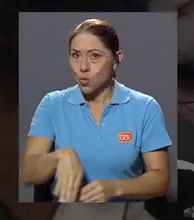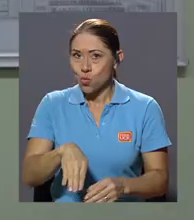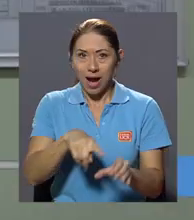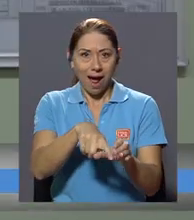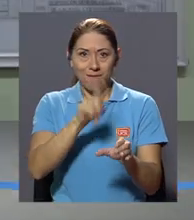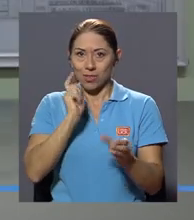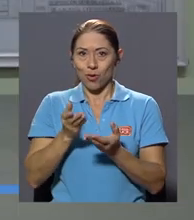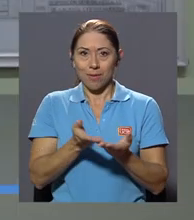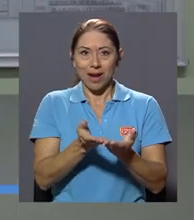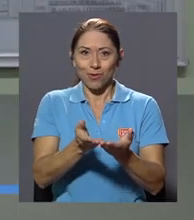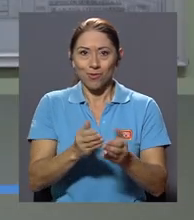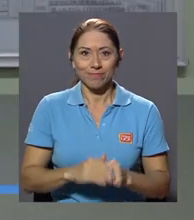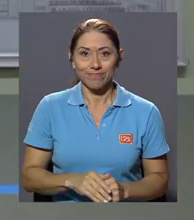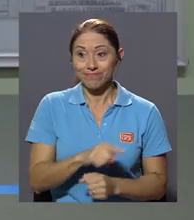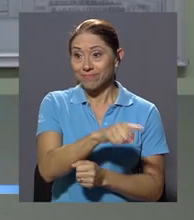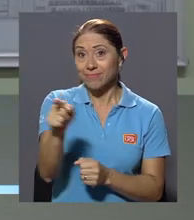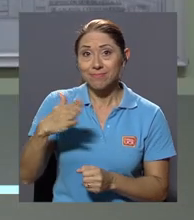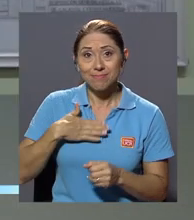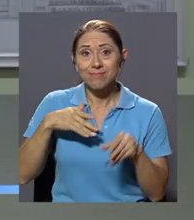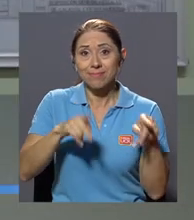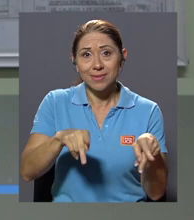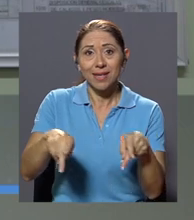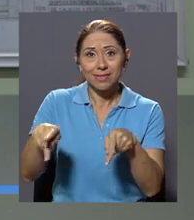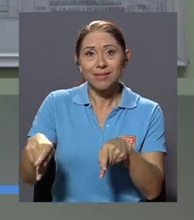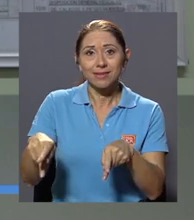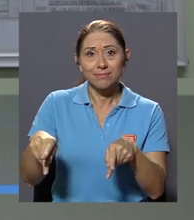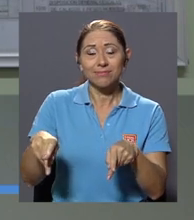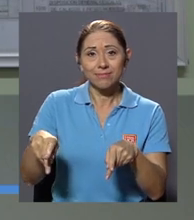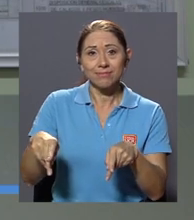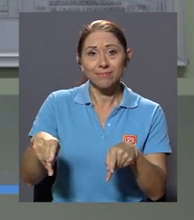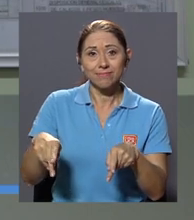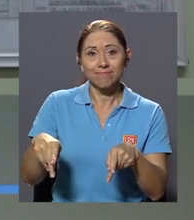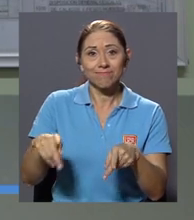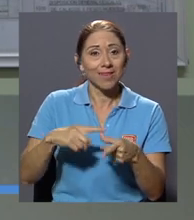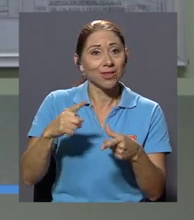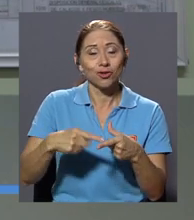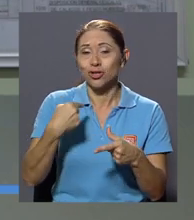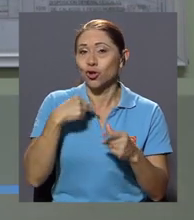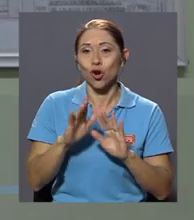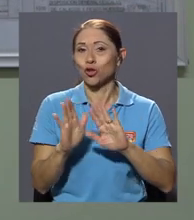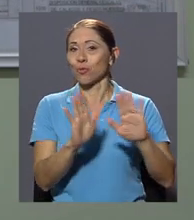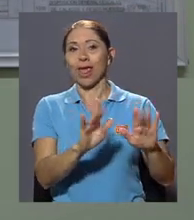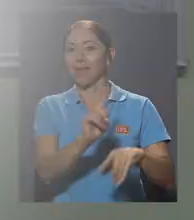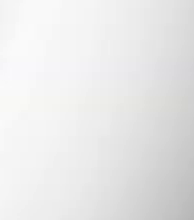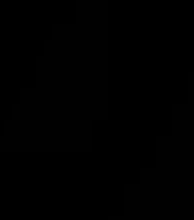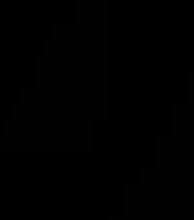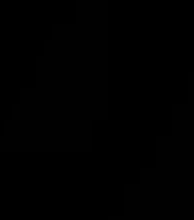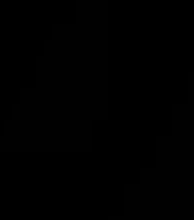Es mi gente. Entonces no les voy a dejar.